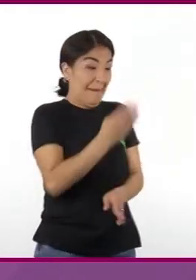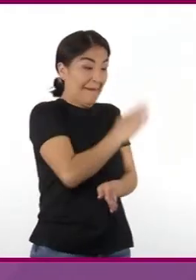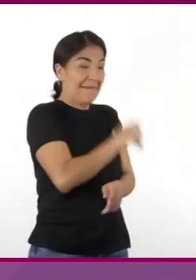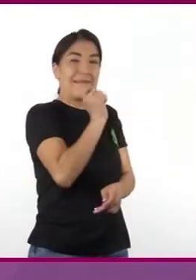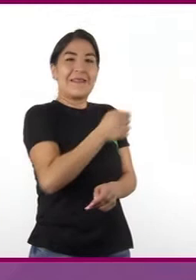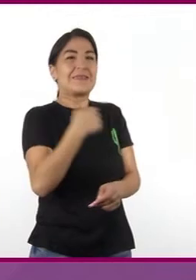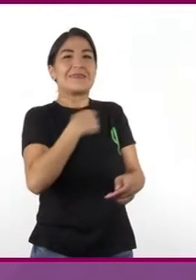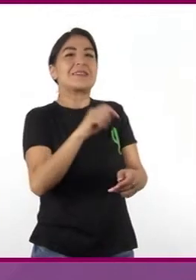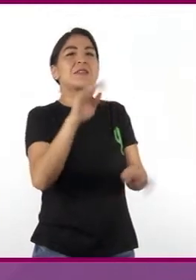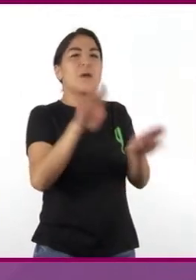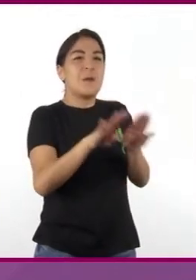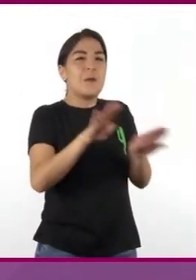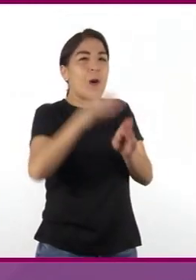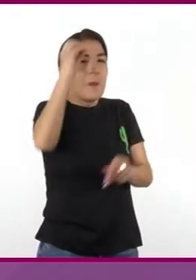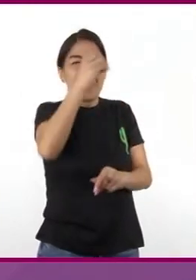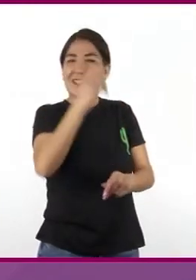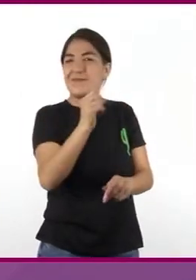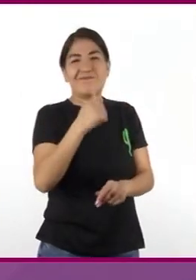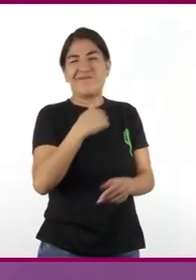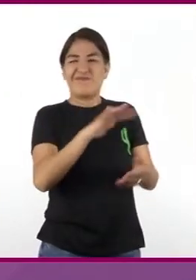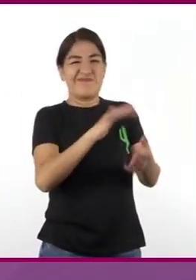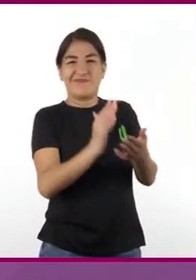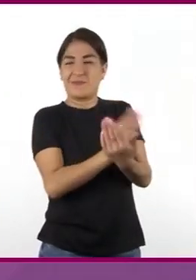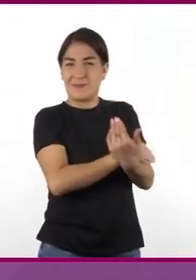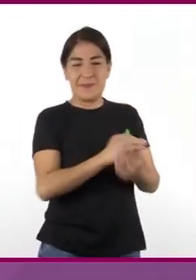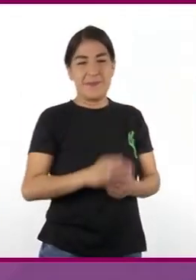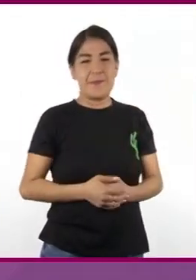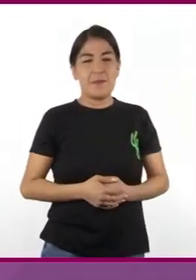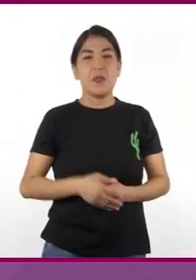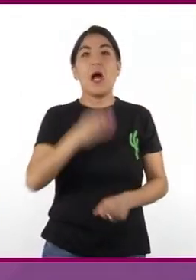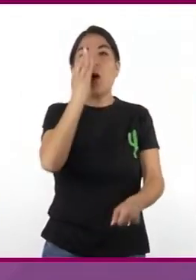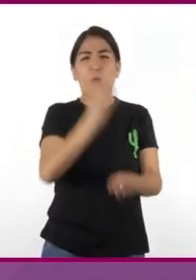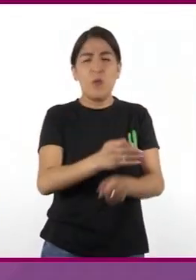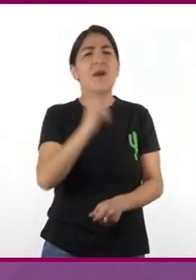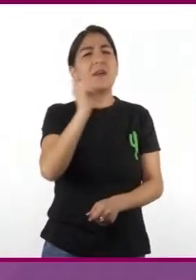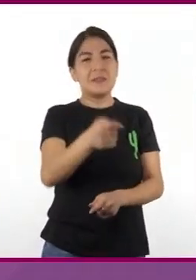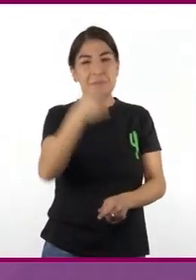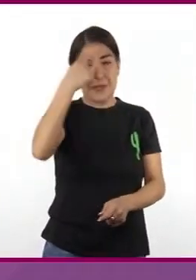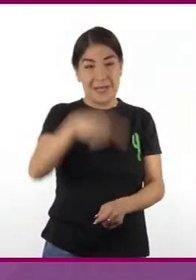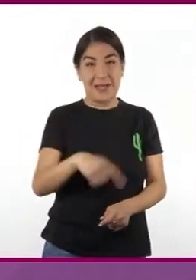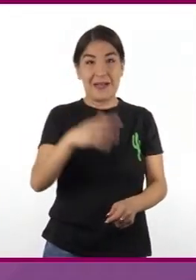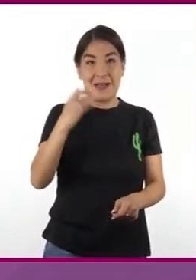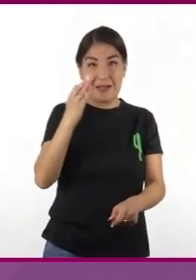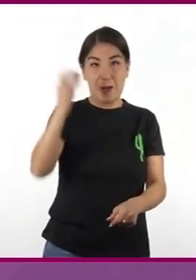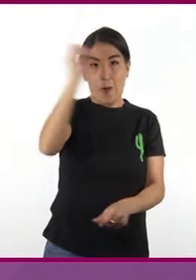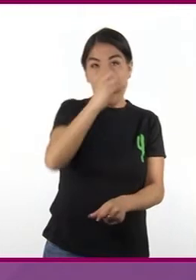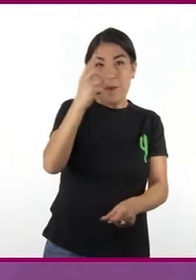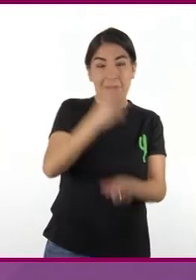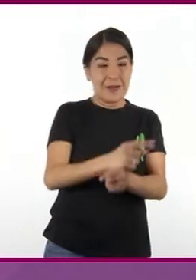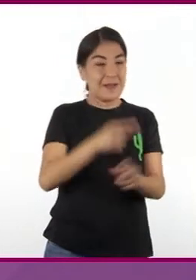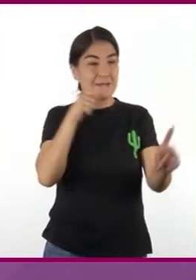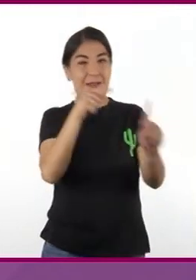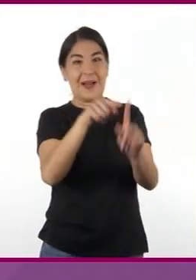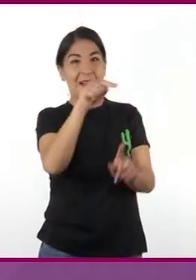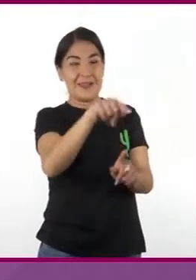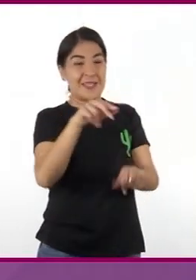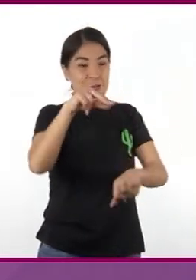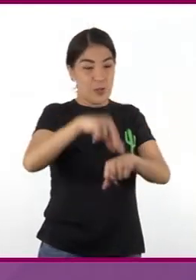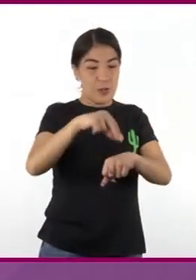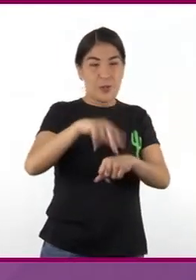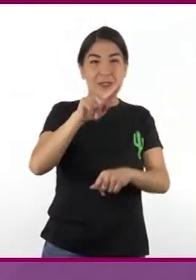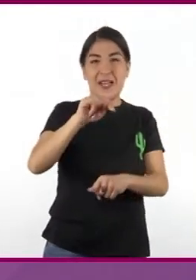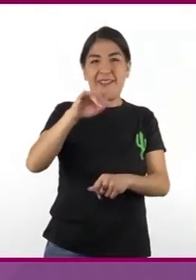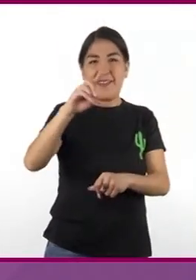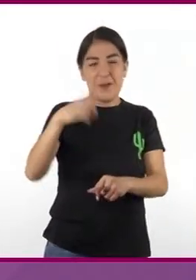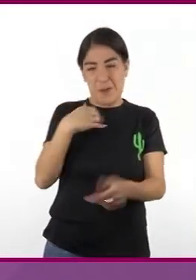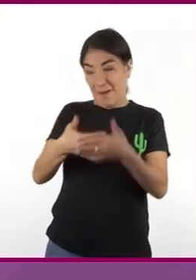que puedan influenciar dentro de la mía. Pero ahora que supe que tendría la oportunidad de dirigirme hacia usted, me puse a investigar